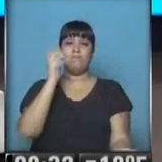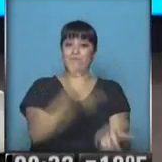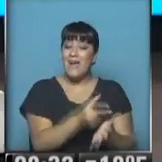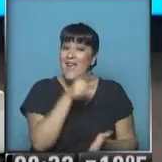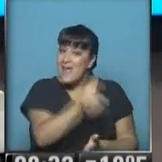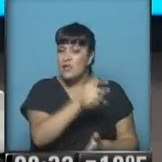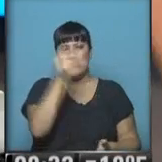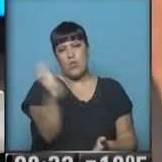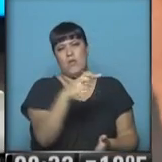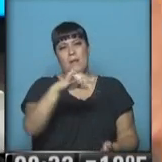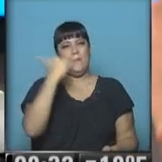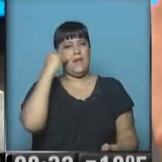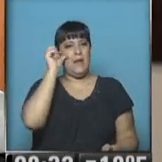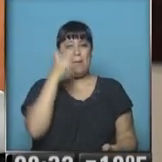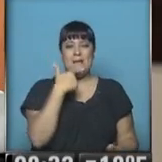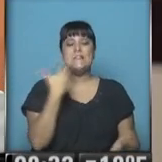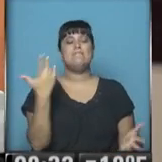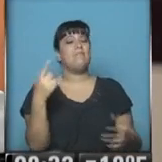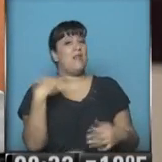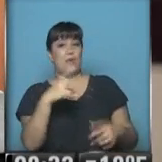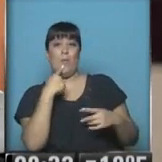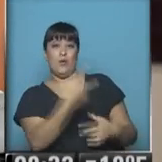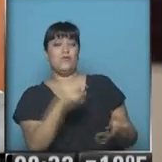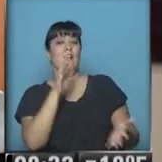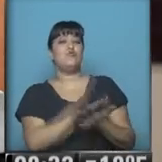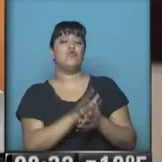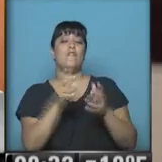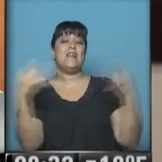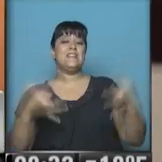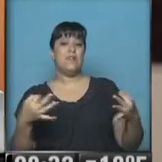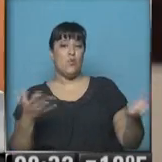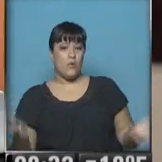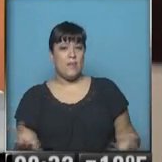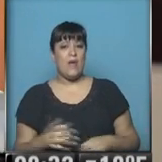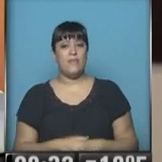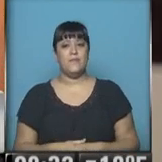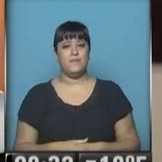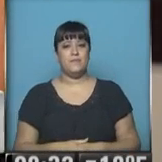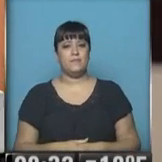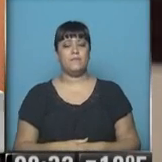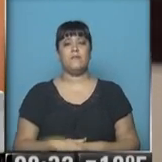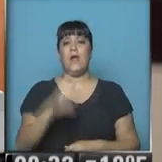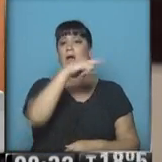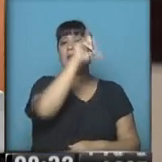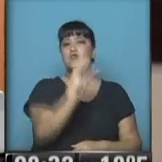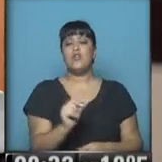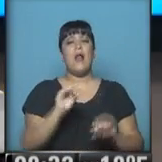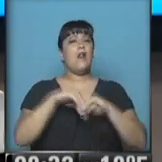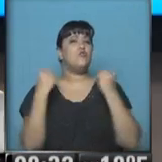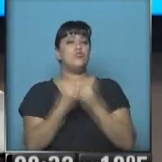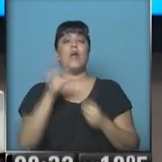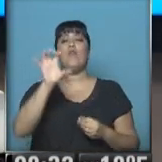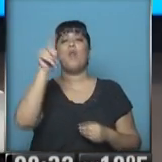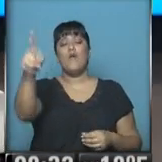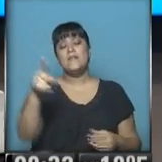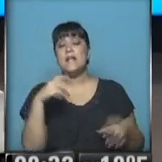la pyme entre rana gobernador no puedo dejar de preguntarle por el tema seguridad a nivel nacional qué resultados puede mostrar la